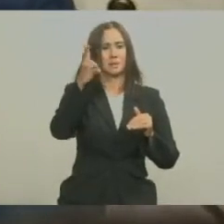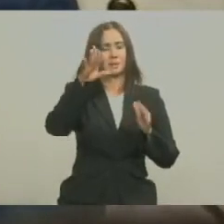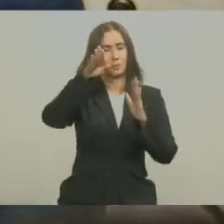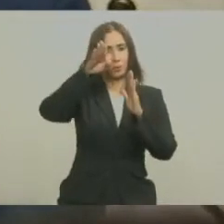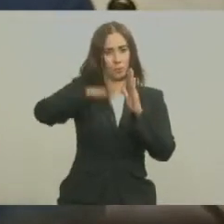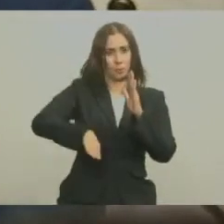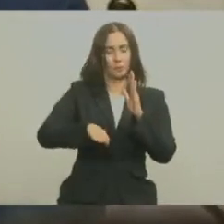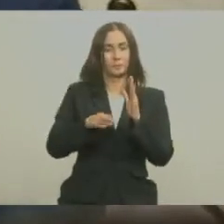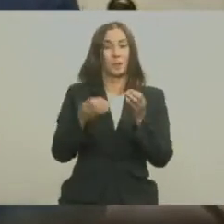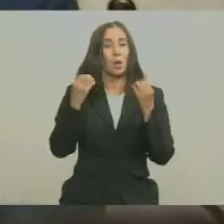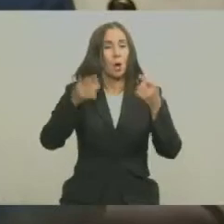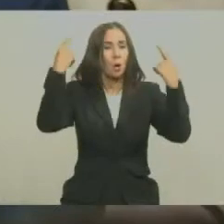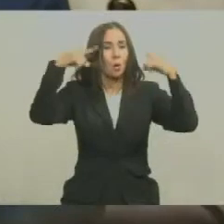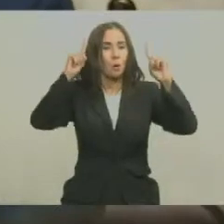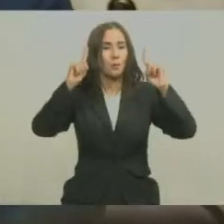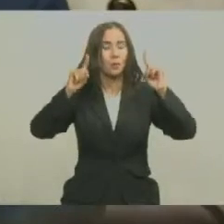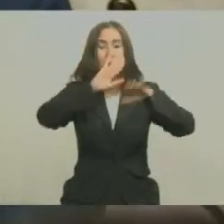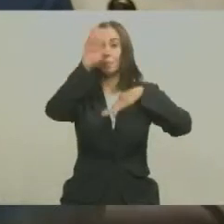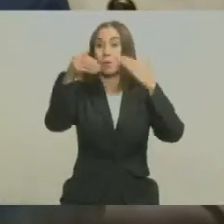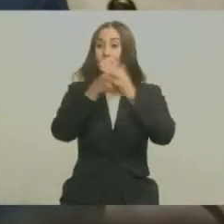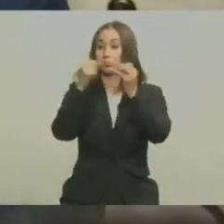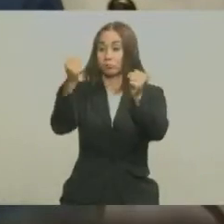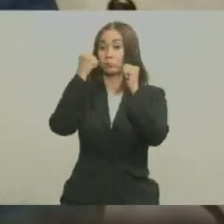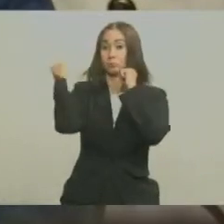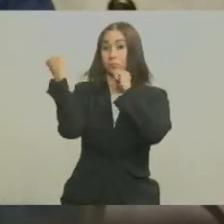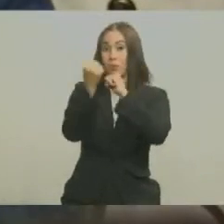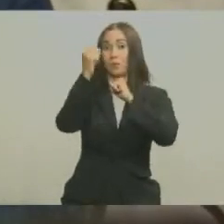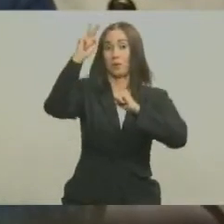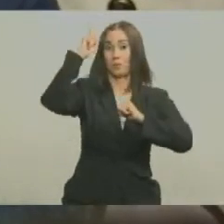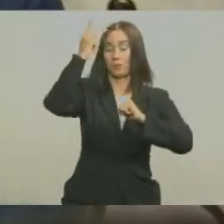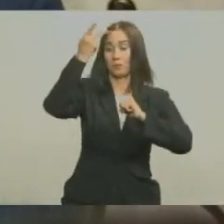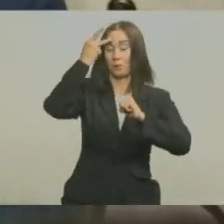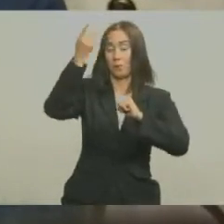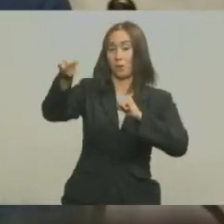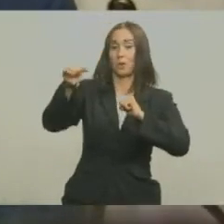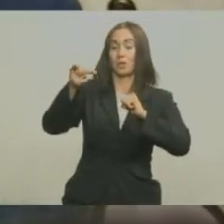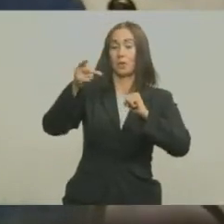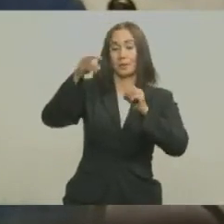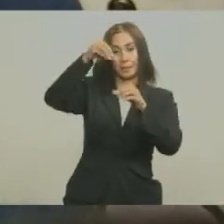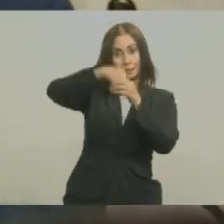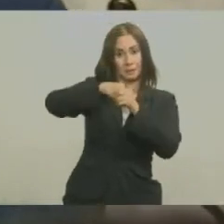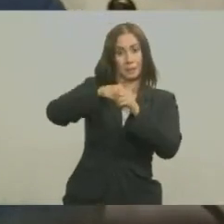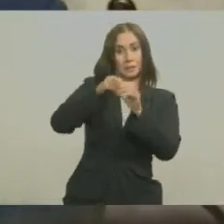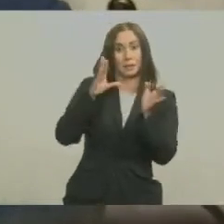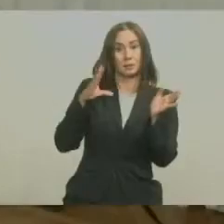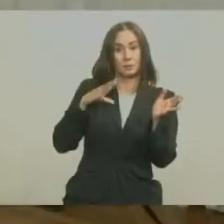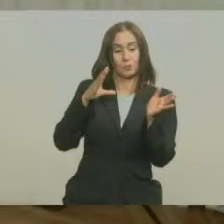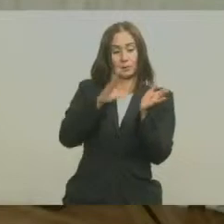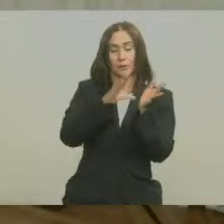unanimidad con todas las fuerzas políticas que tienen representación en el Congreso Nacional.